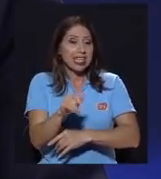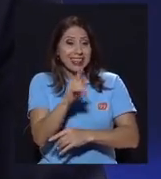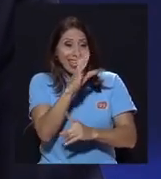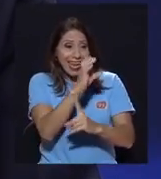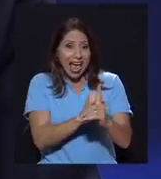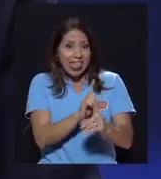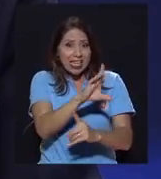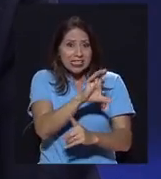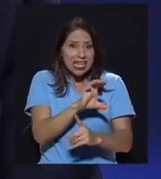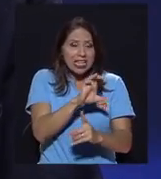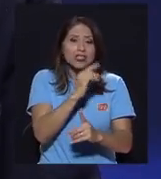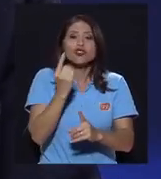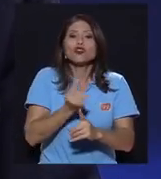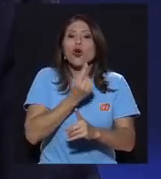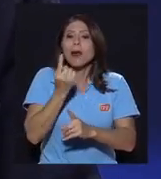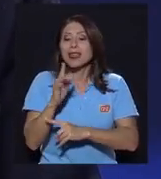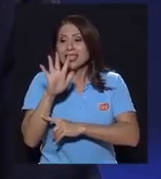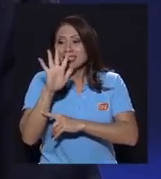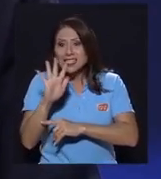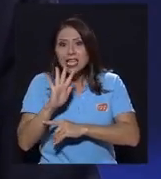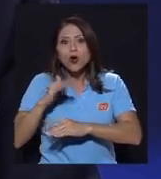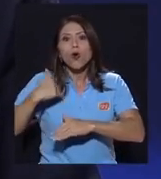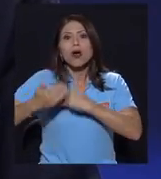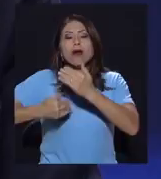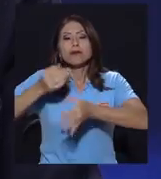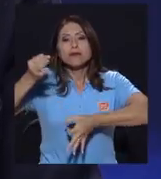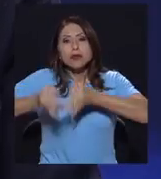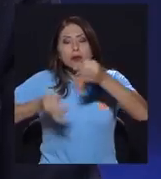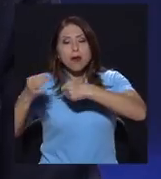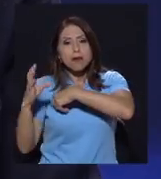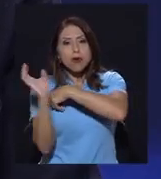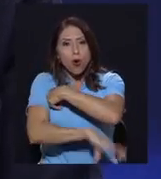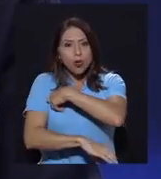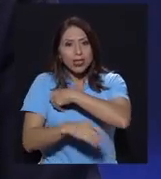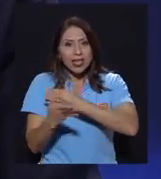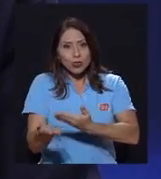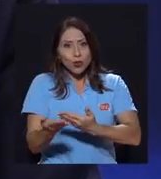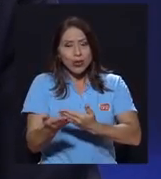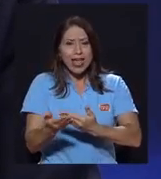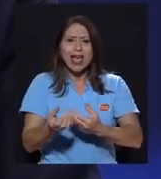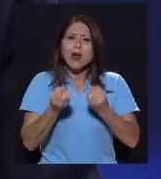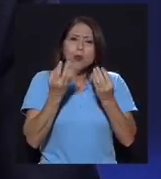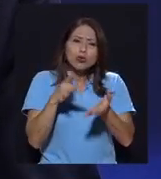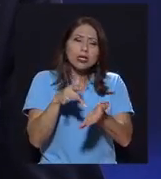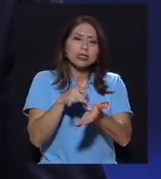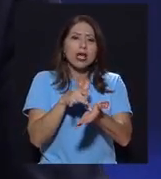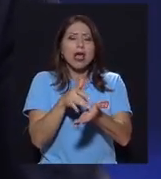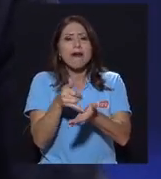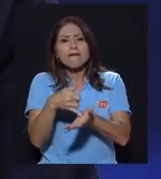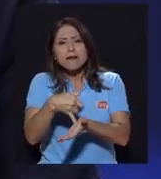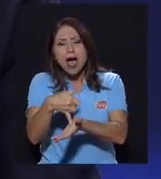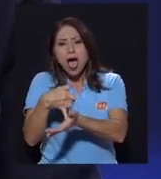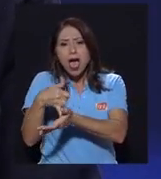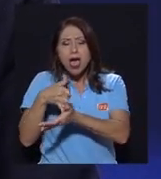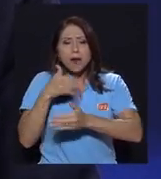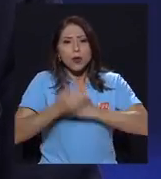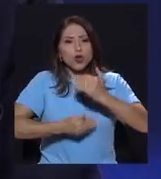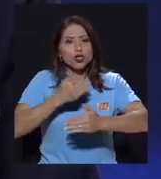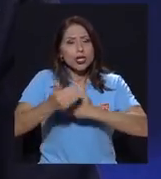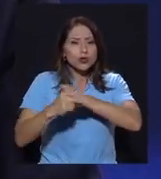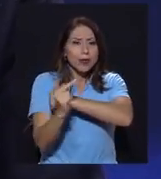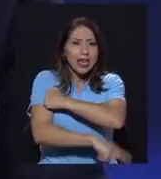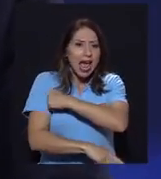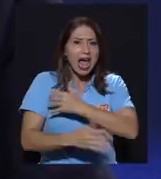5 llegan a sentencia condenatoria y tenemos enormes falencias en el proceso penal en el